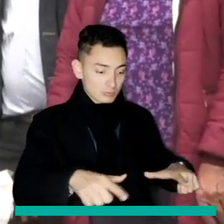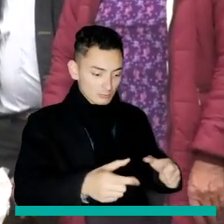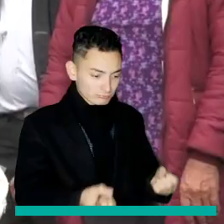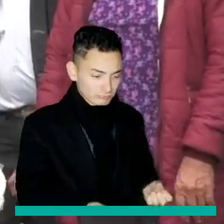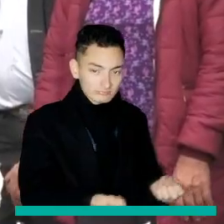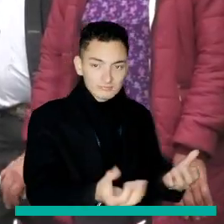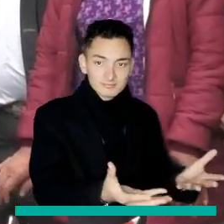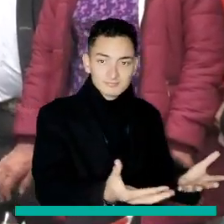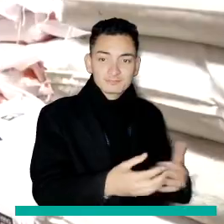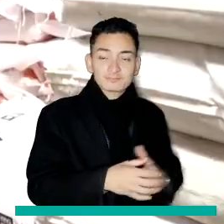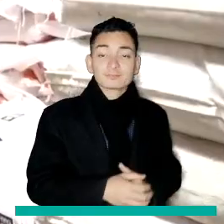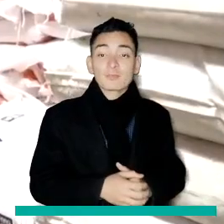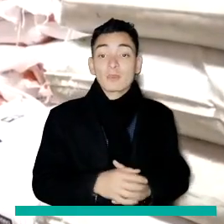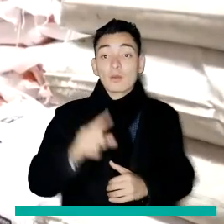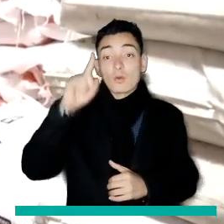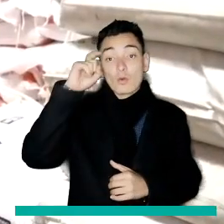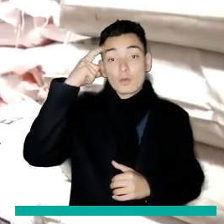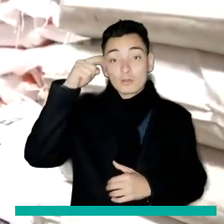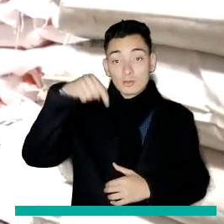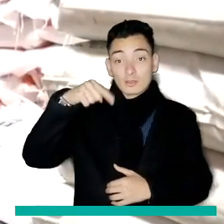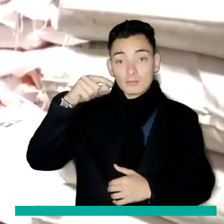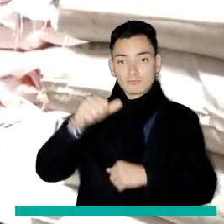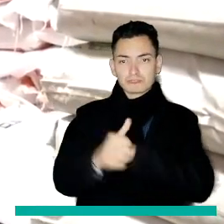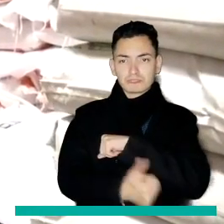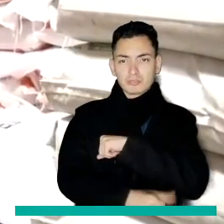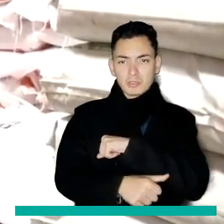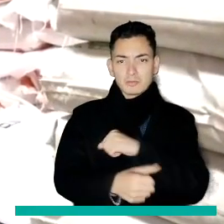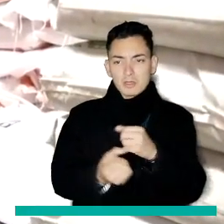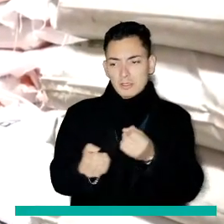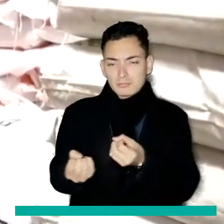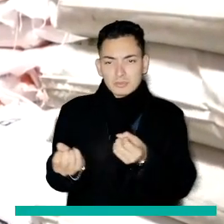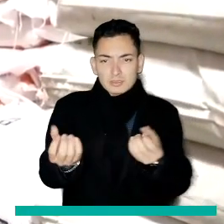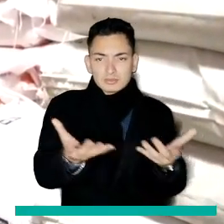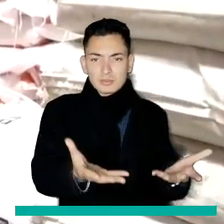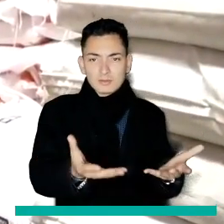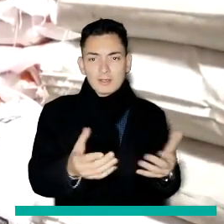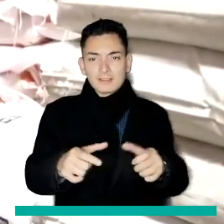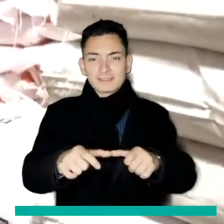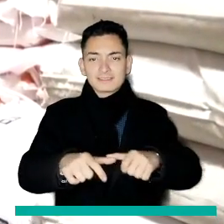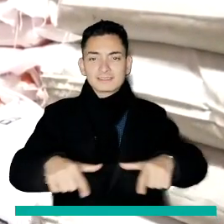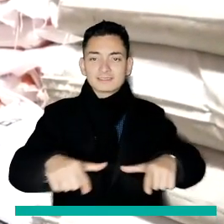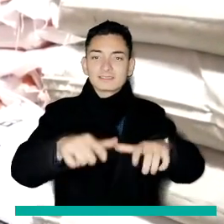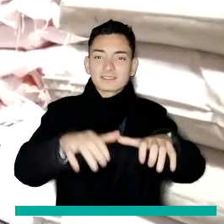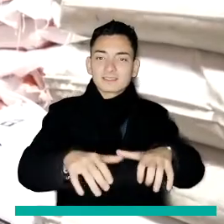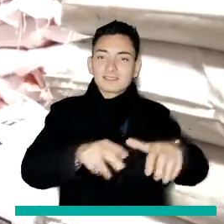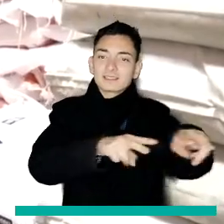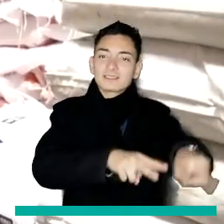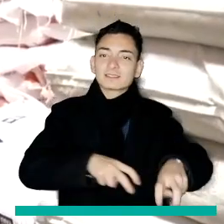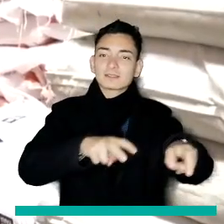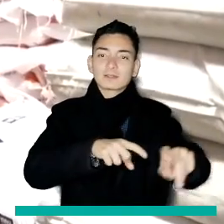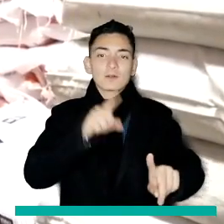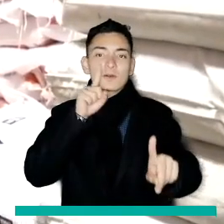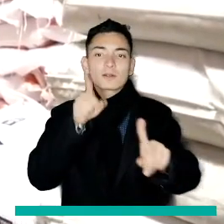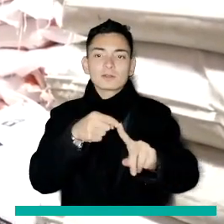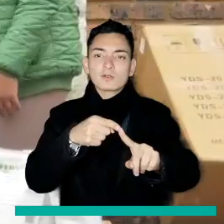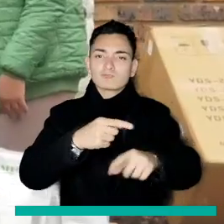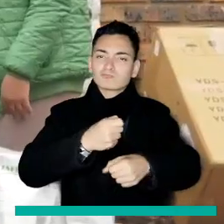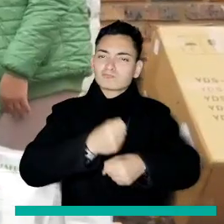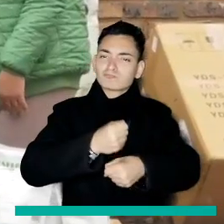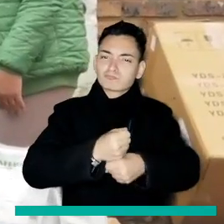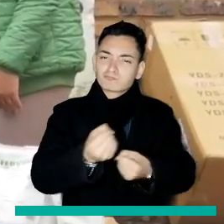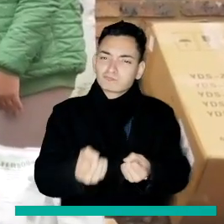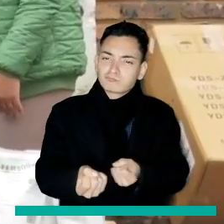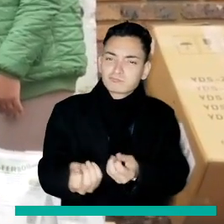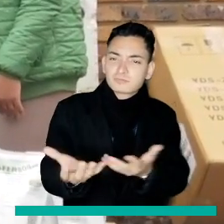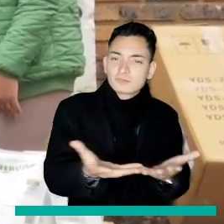sector de Punta Larga. El gobierno departamental, de manera oportuna, viene a entregarles en cabeza de la Secretaría de Agricultura